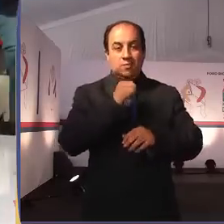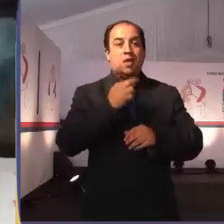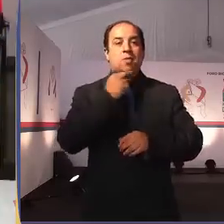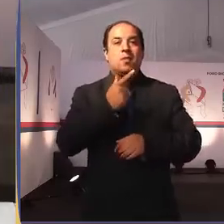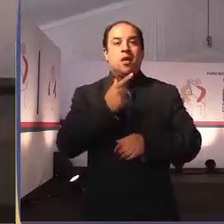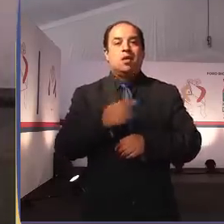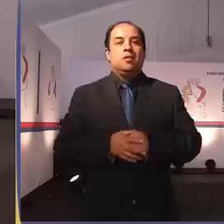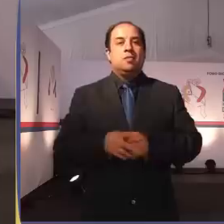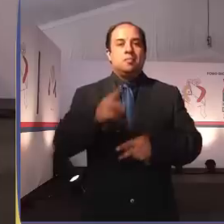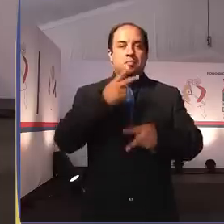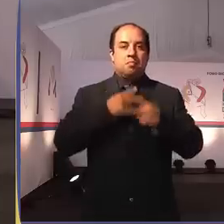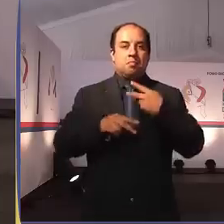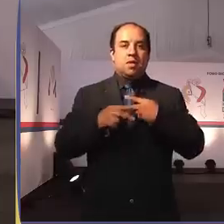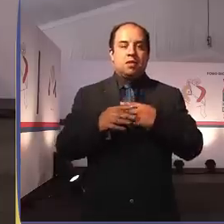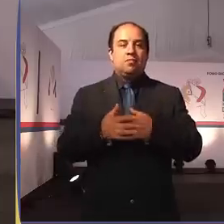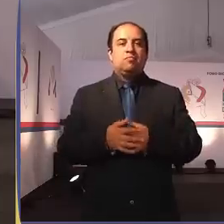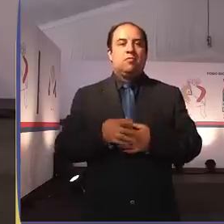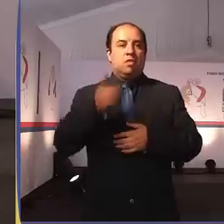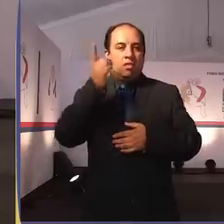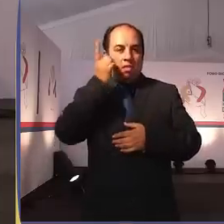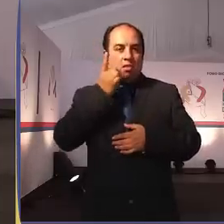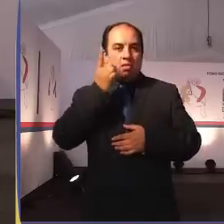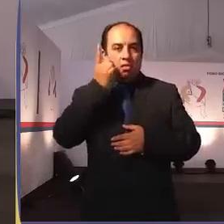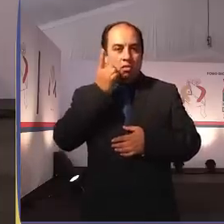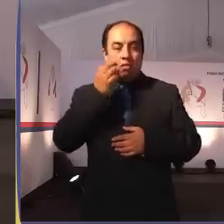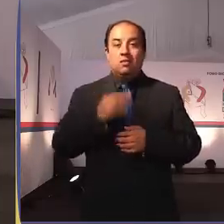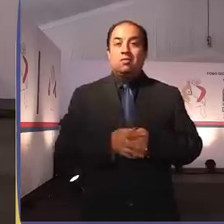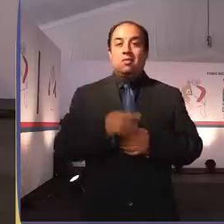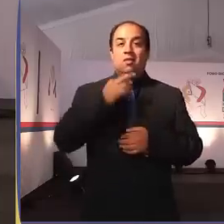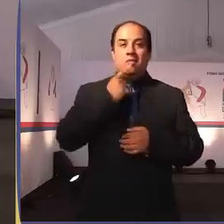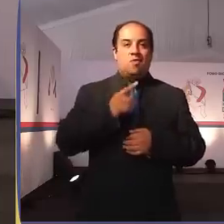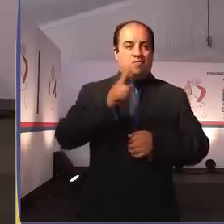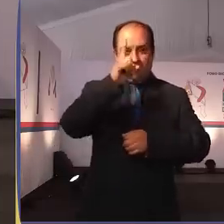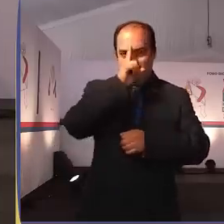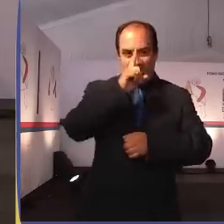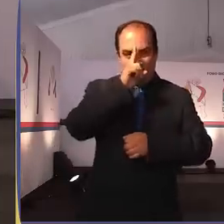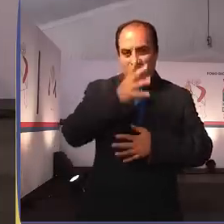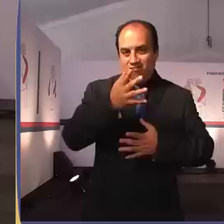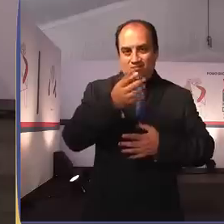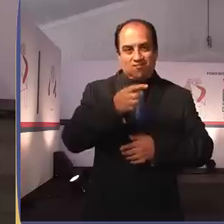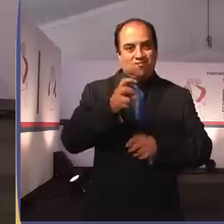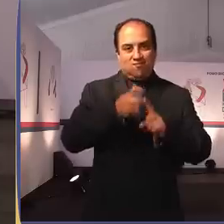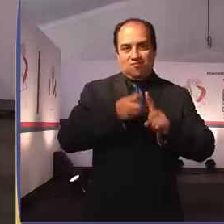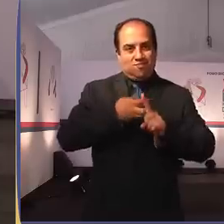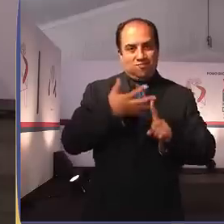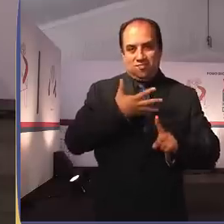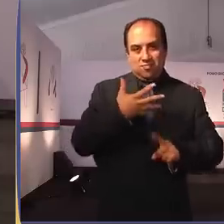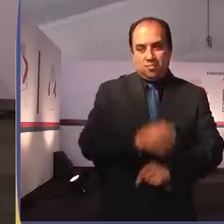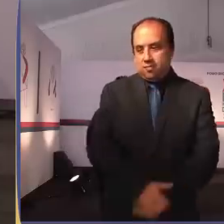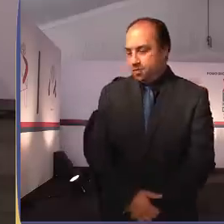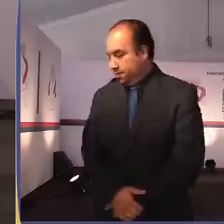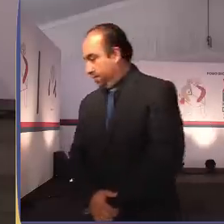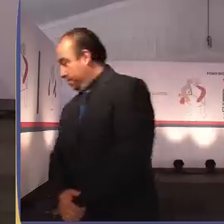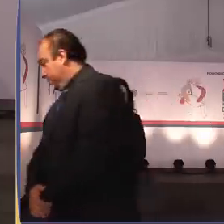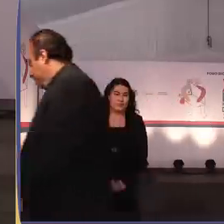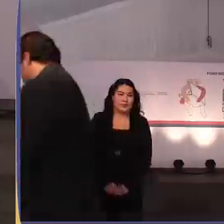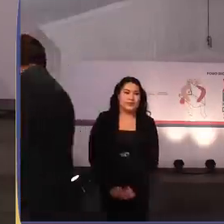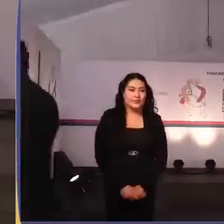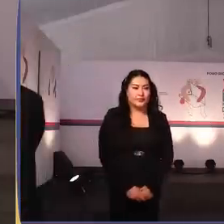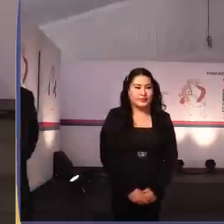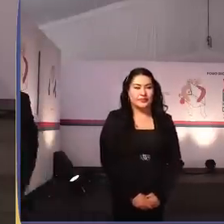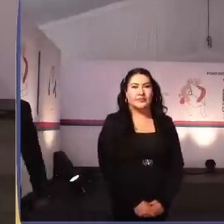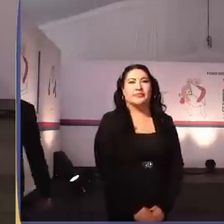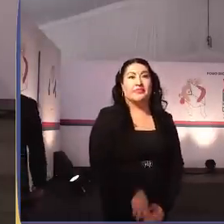vivir adormilados. Mira, lo mejor, Paco, es no ser críticos. Lo mejor es formar parte del